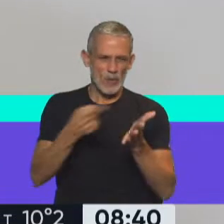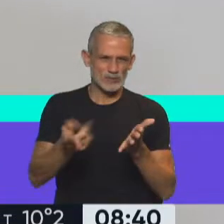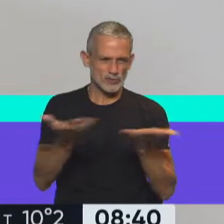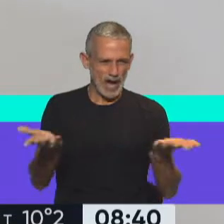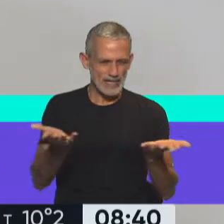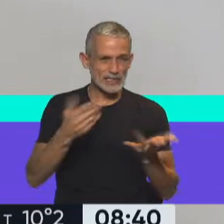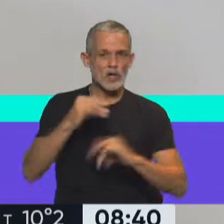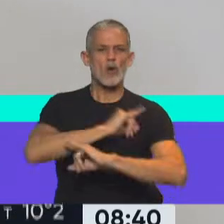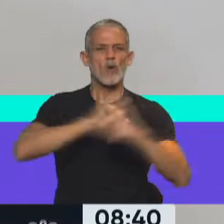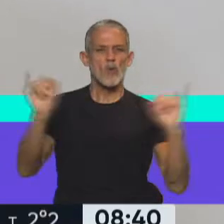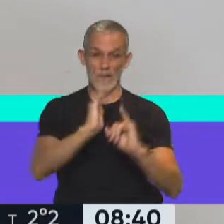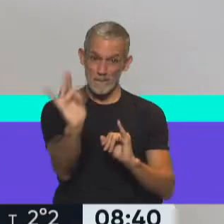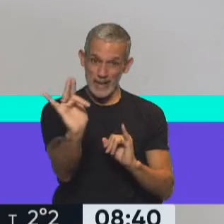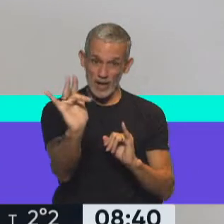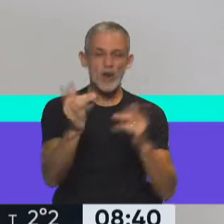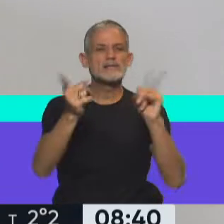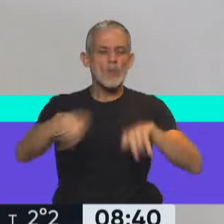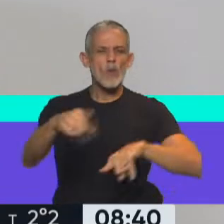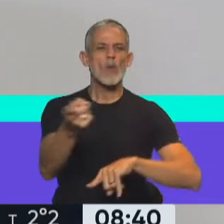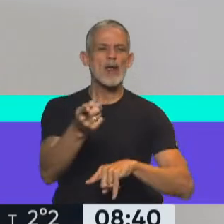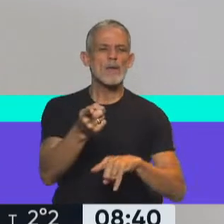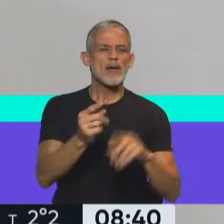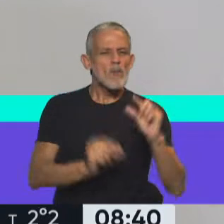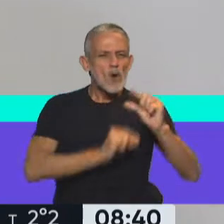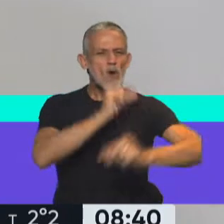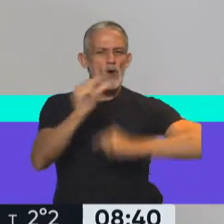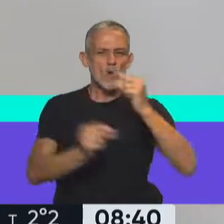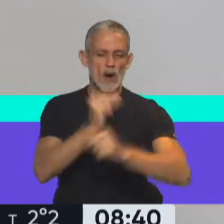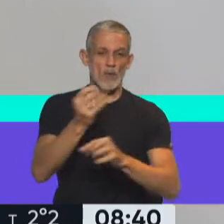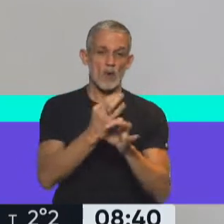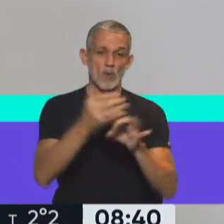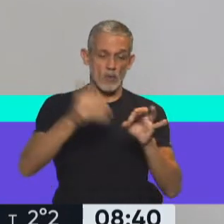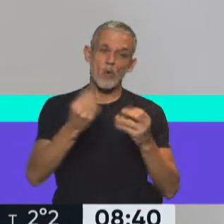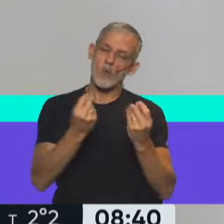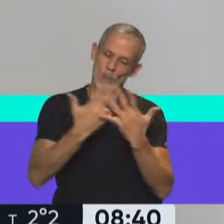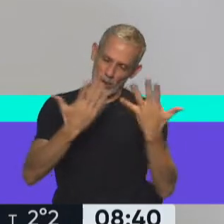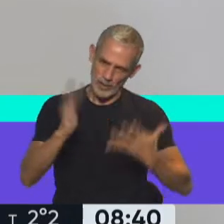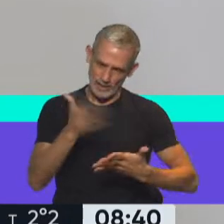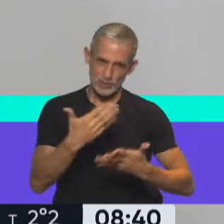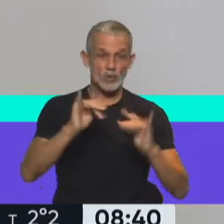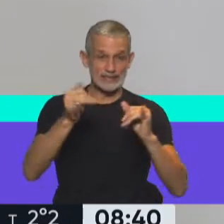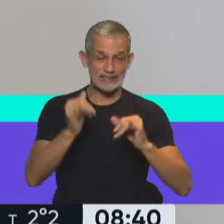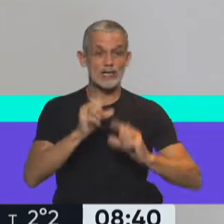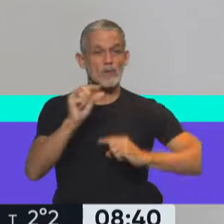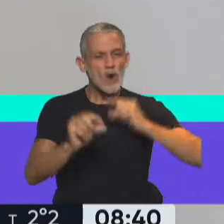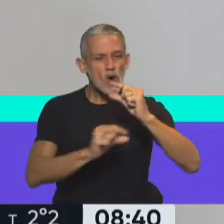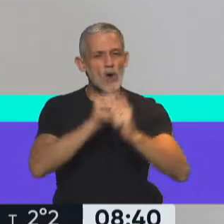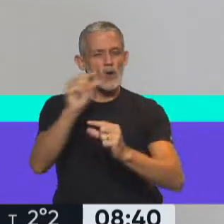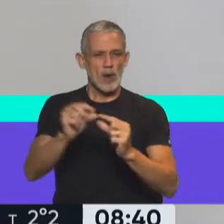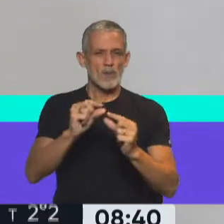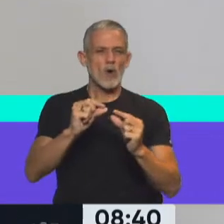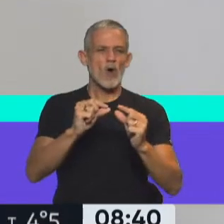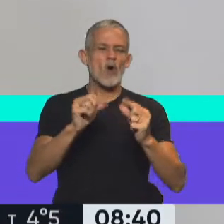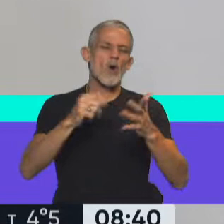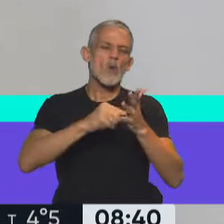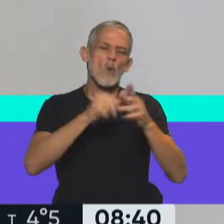hizo un anuncio que a partir del miércoles volvería de manera gradual. Buenos días a todos. Vuelve de manera gradual en el Gran Buenos